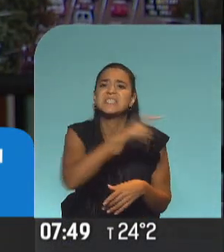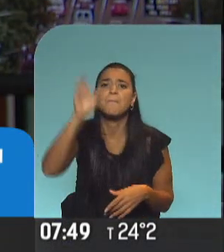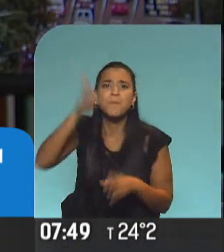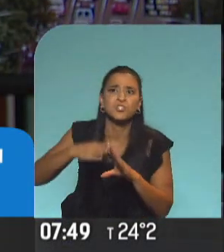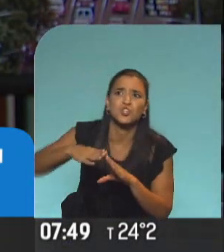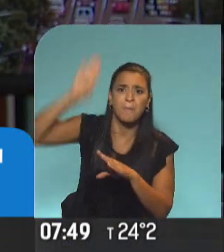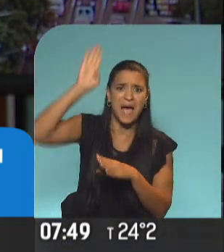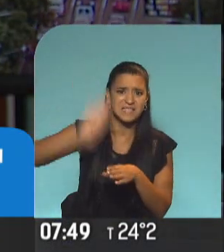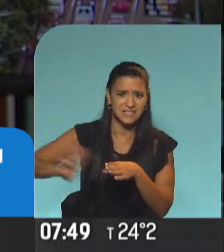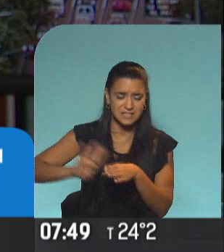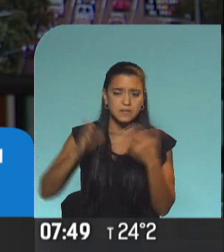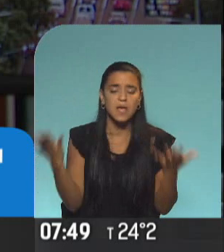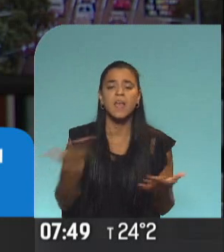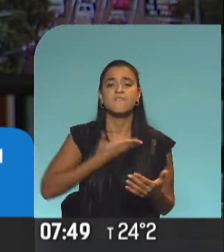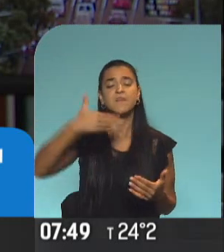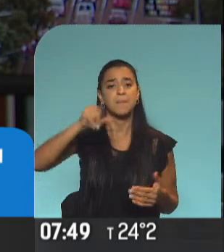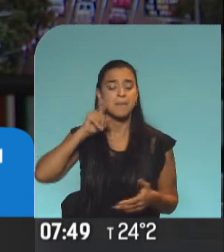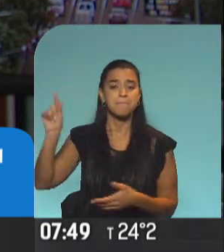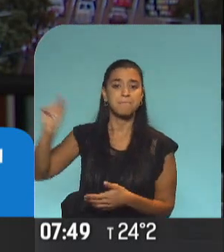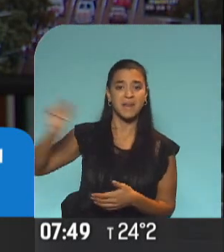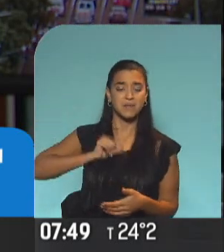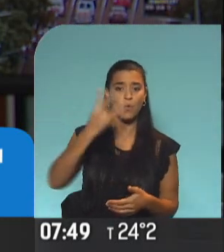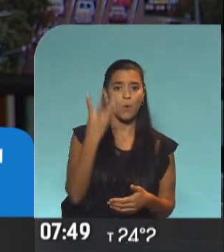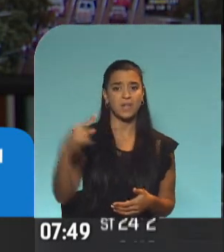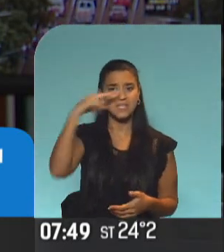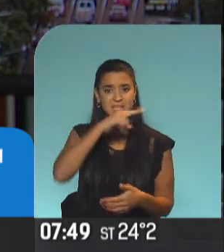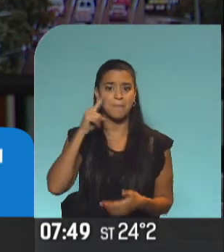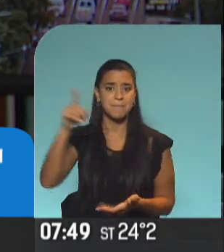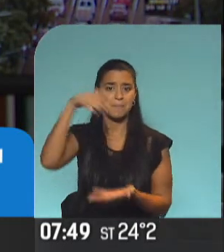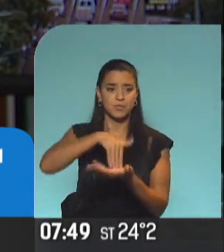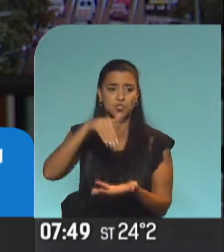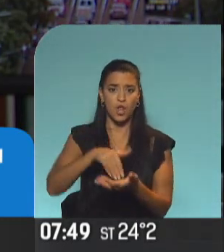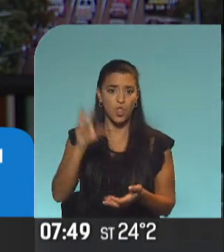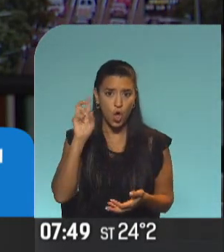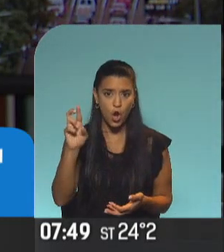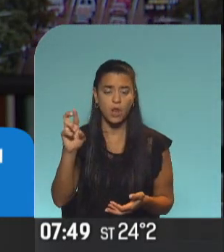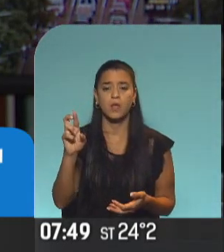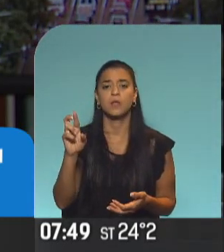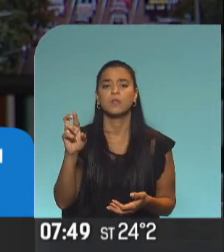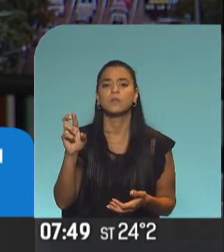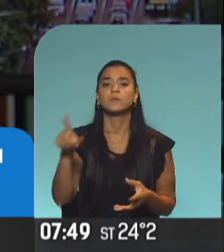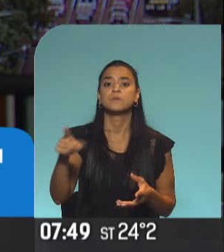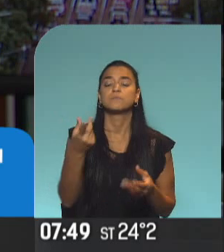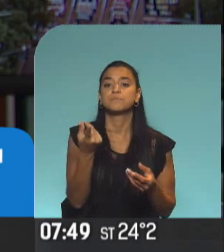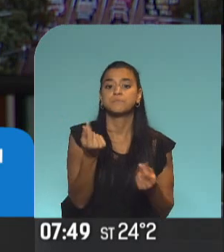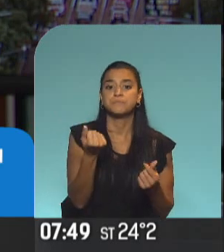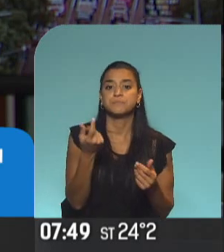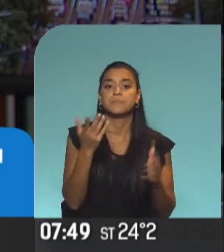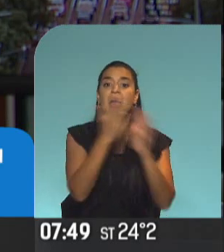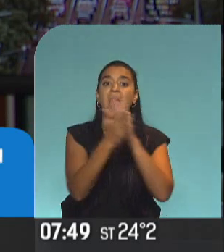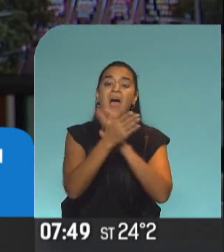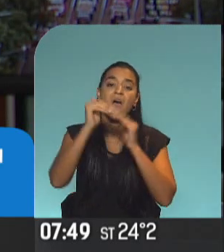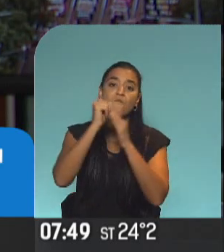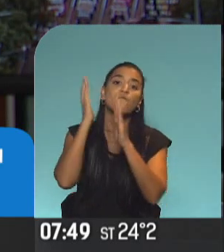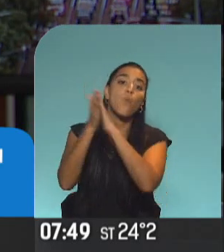100%. Del Fondo Monetario, el préstamo de 47.000 millones de dólares, todo se fue en activos externos, o